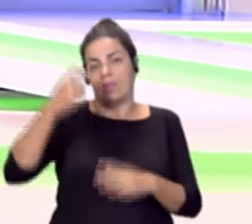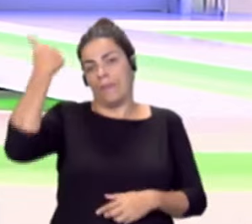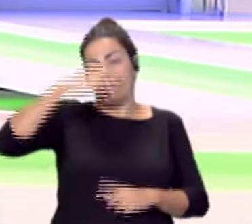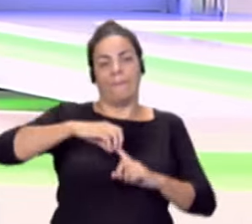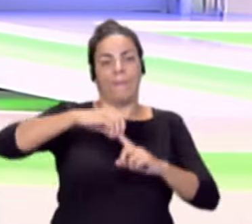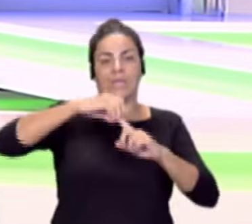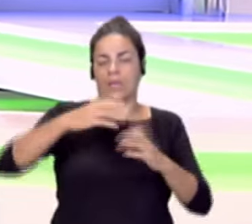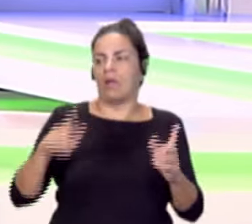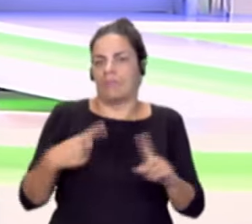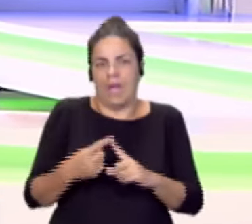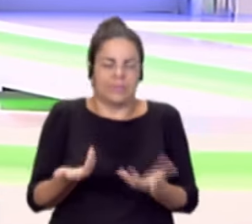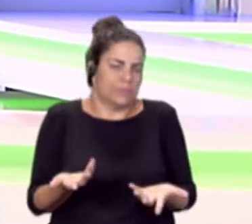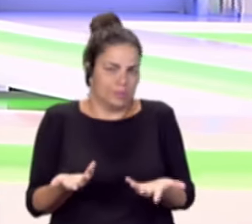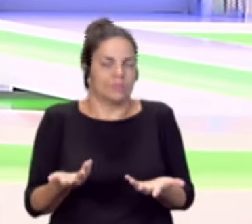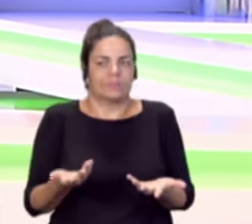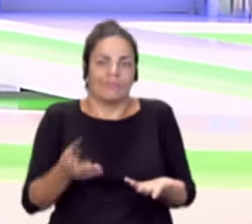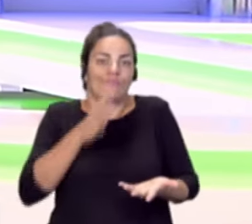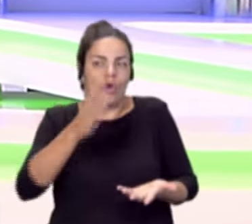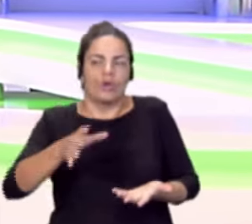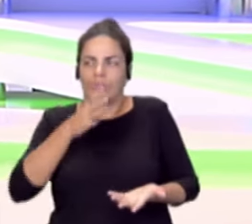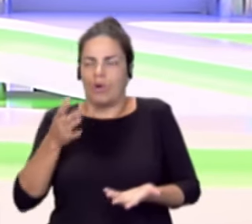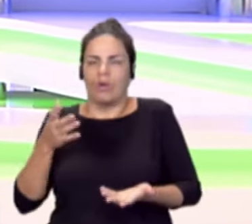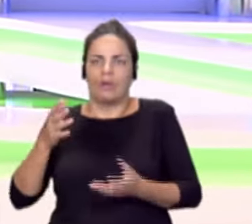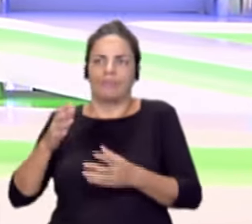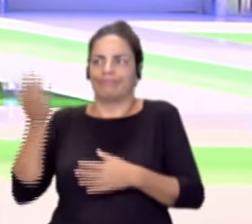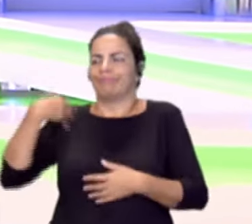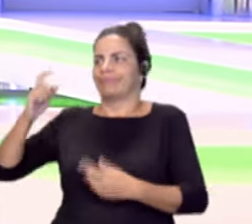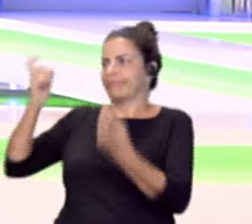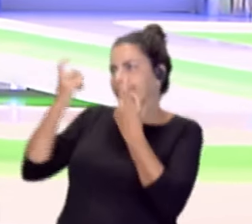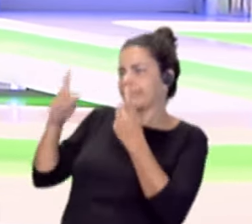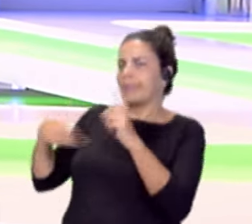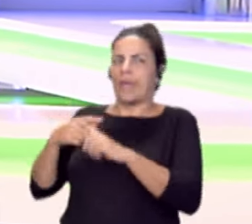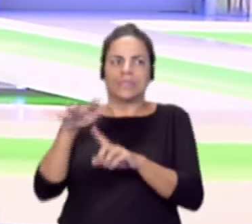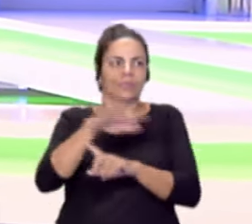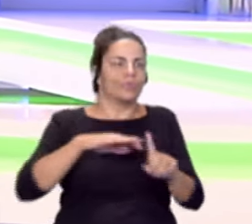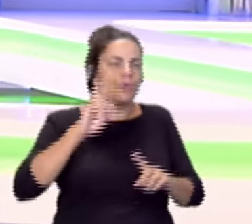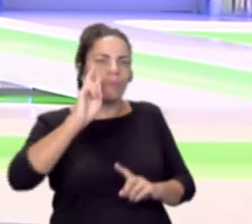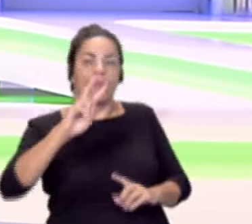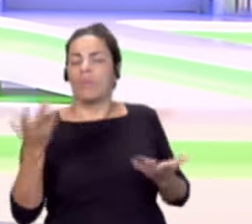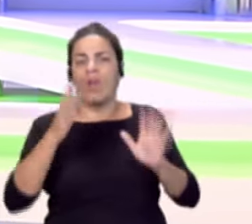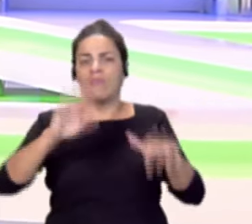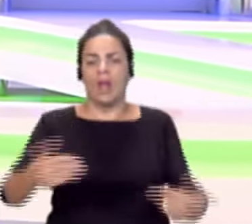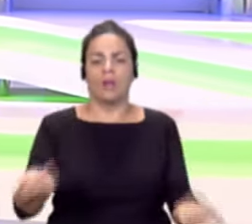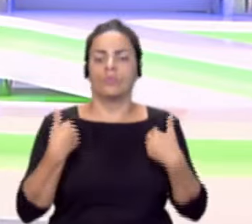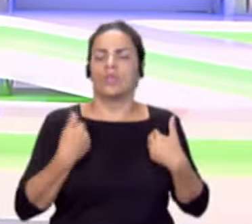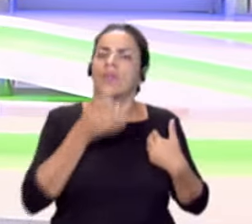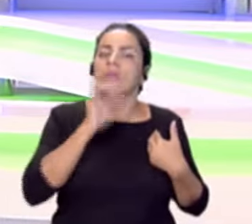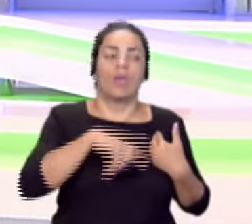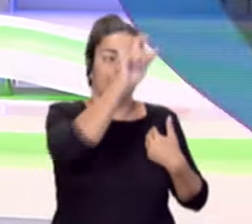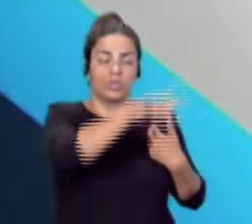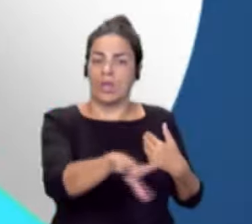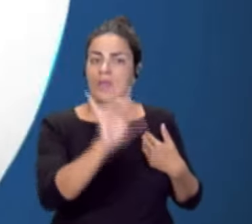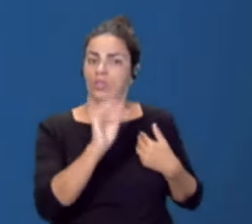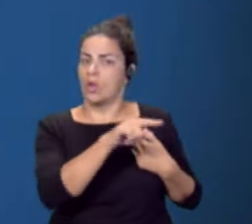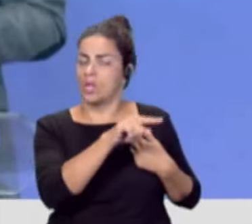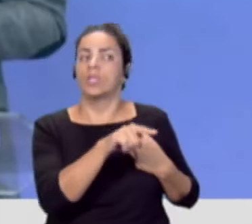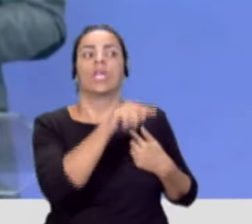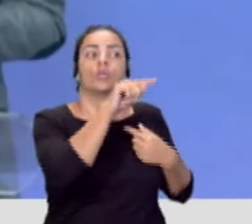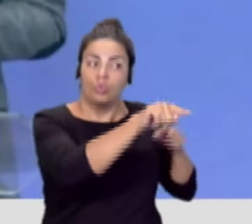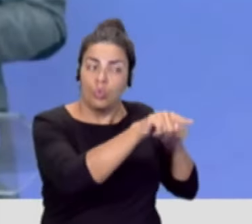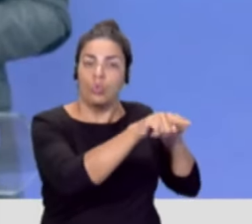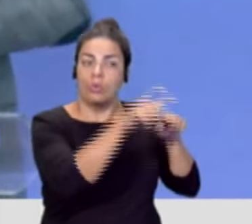criamos y en la que vemos las cosas. Pero la responsabilidad última es de la persona que toma las decisiones y tú tienes que decir, yo he sido